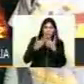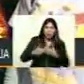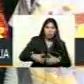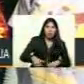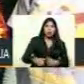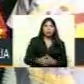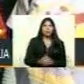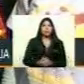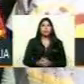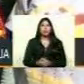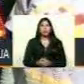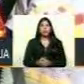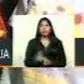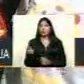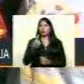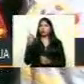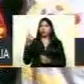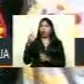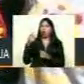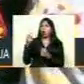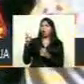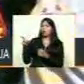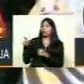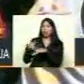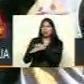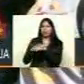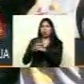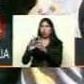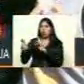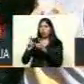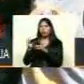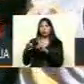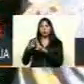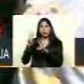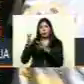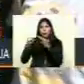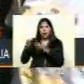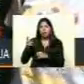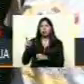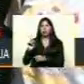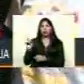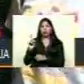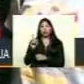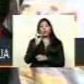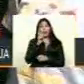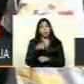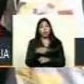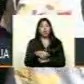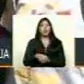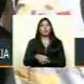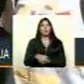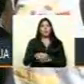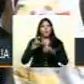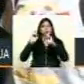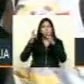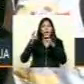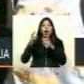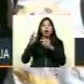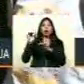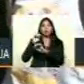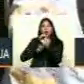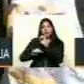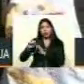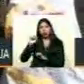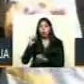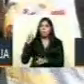en la instancia del Ministerio del Poder Popular para Relaciones Interiores, Justicia y Paz, siendo el responsable no solamente de la seguridad ciudadana, sino el tema prevención, y